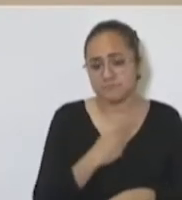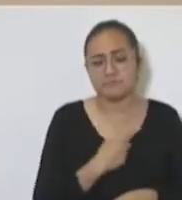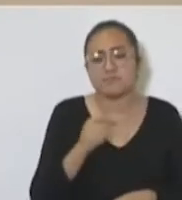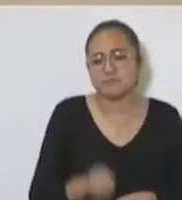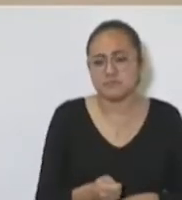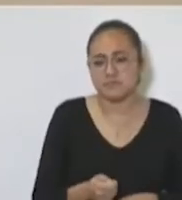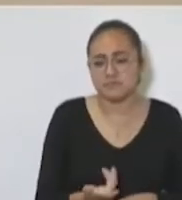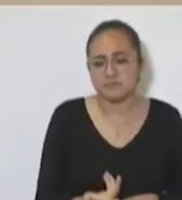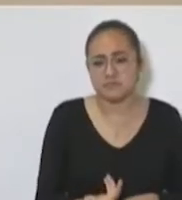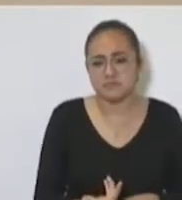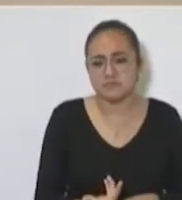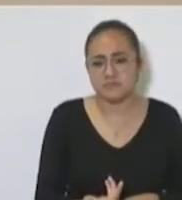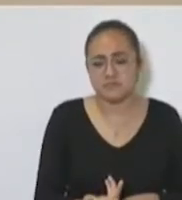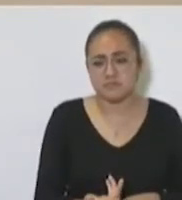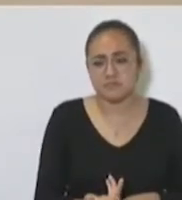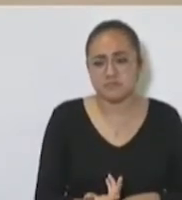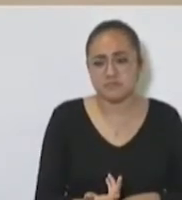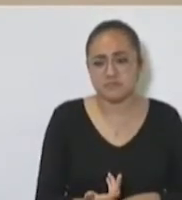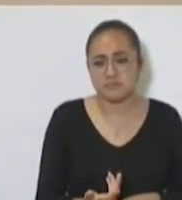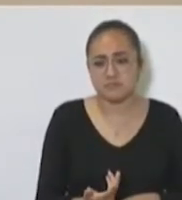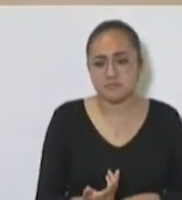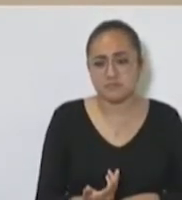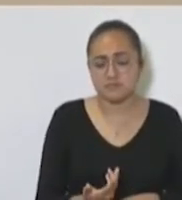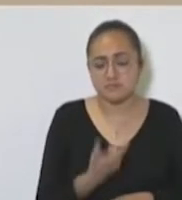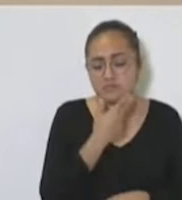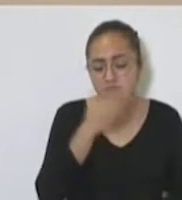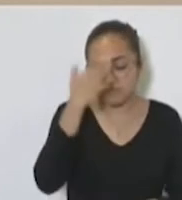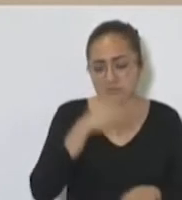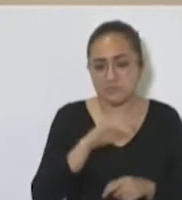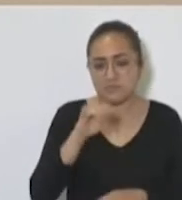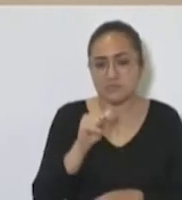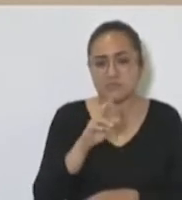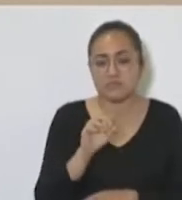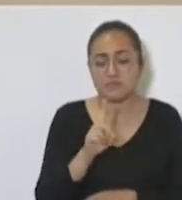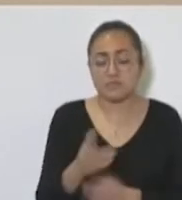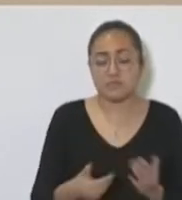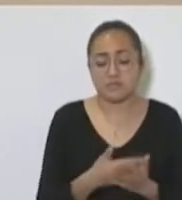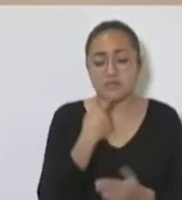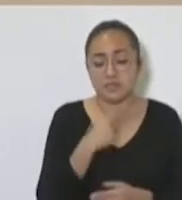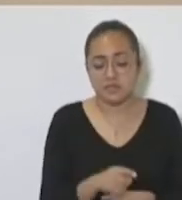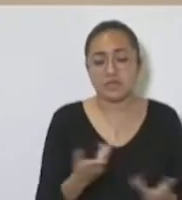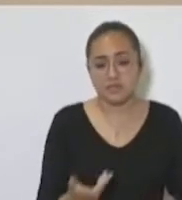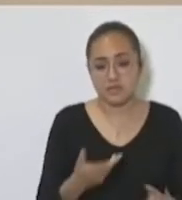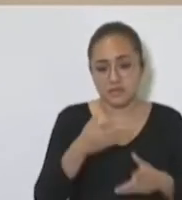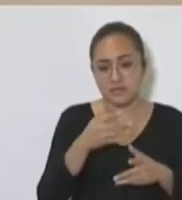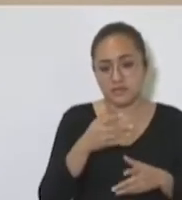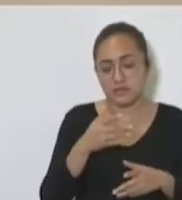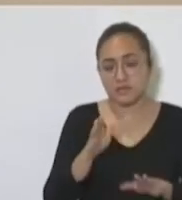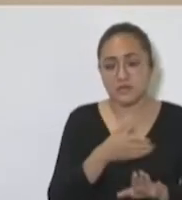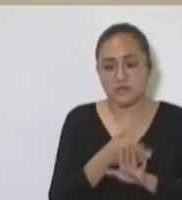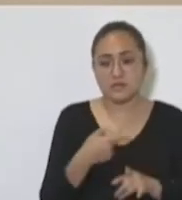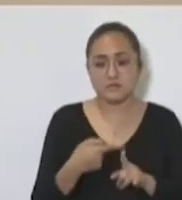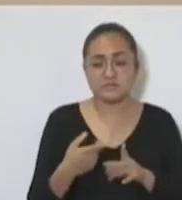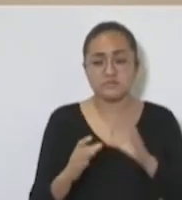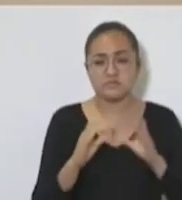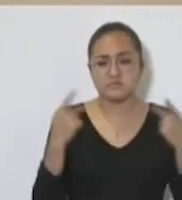es que el magistrado Jared presentó una denuncia en contra de un medio